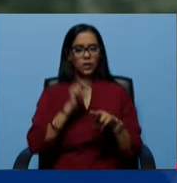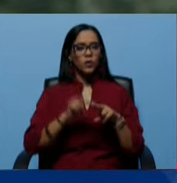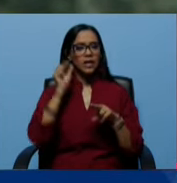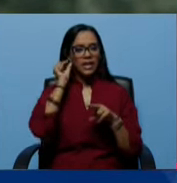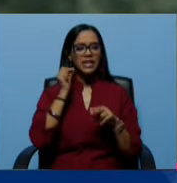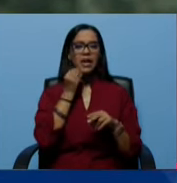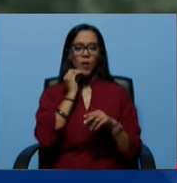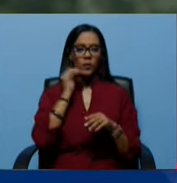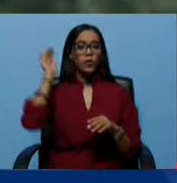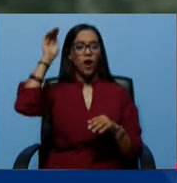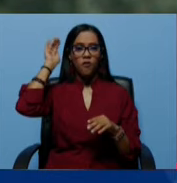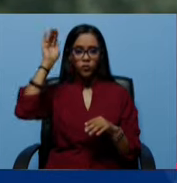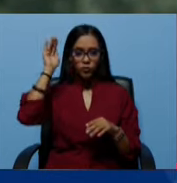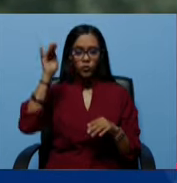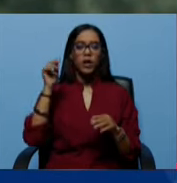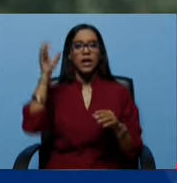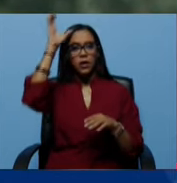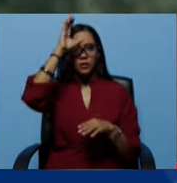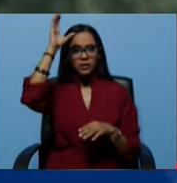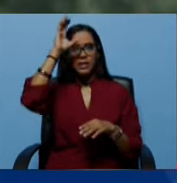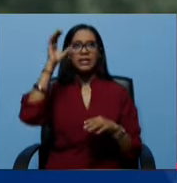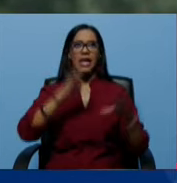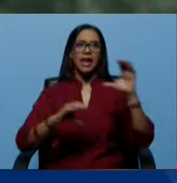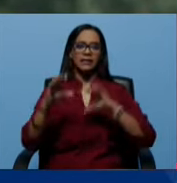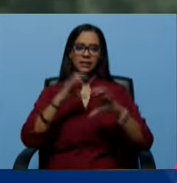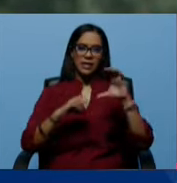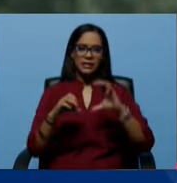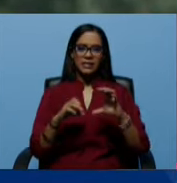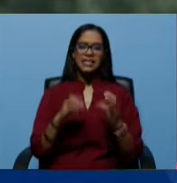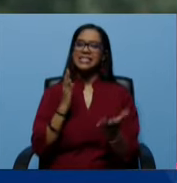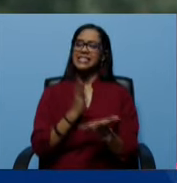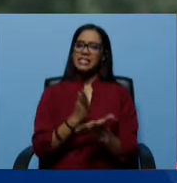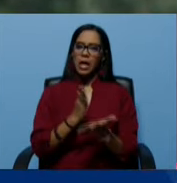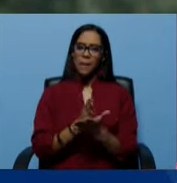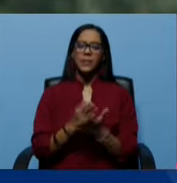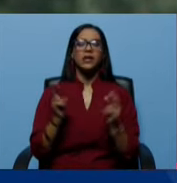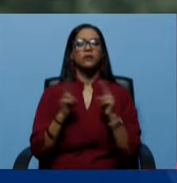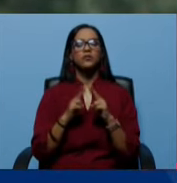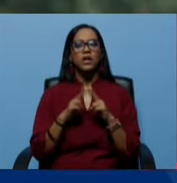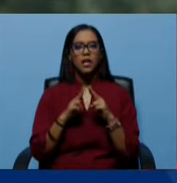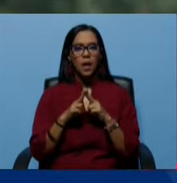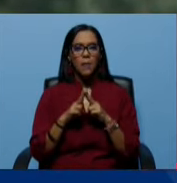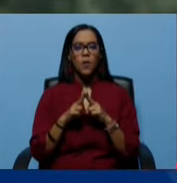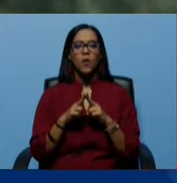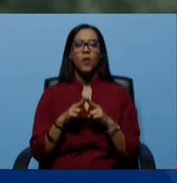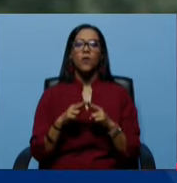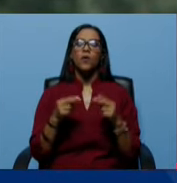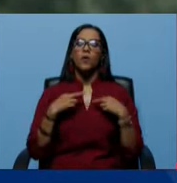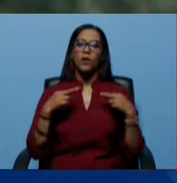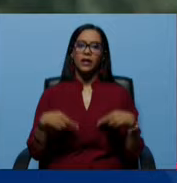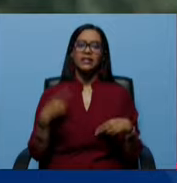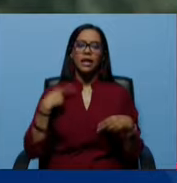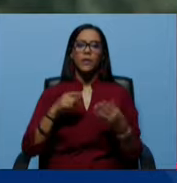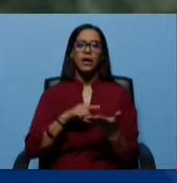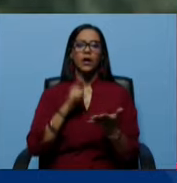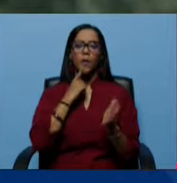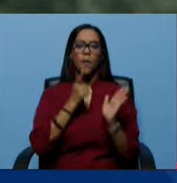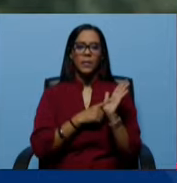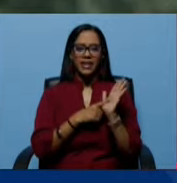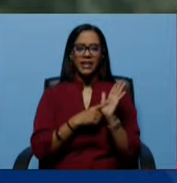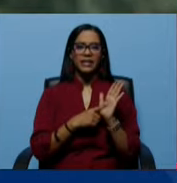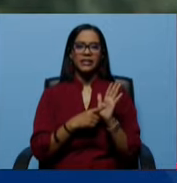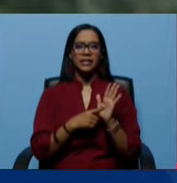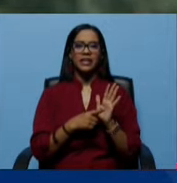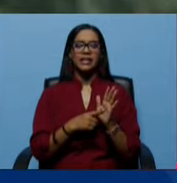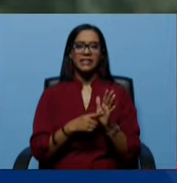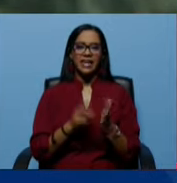juventud, en el futuro, en el conocimiento y en la ciencia, siempre conseguiremos los recursos y tenemos que cumplir la meta del vértice